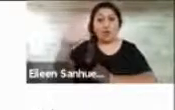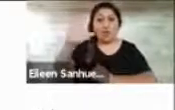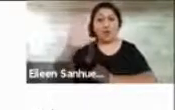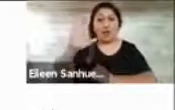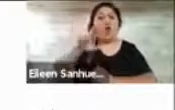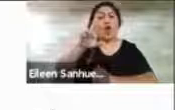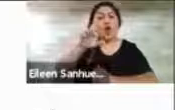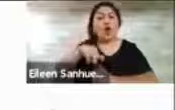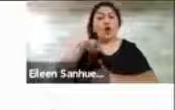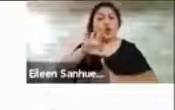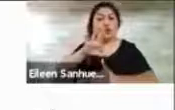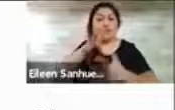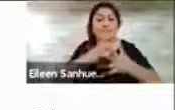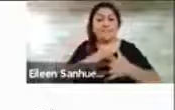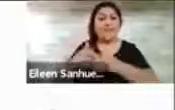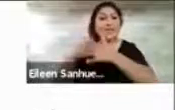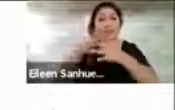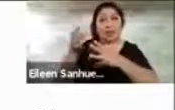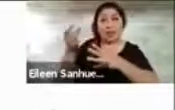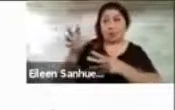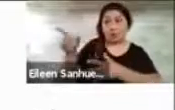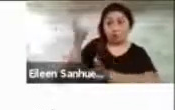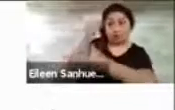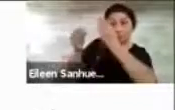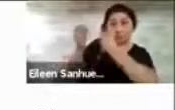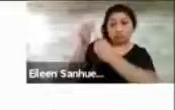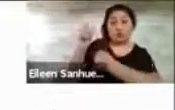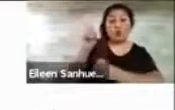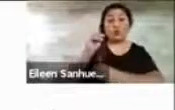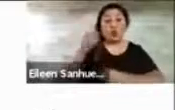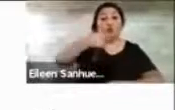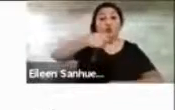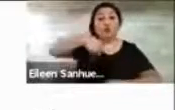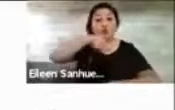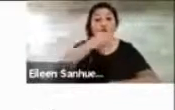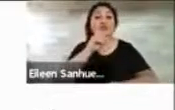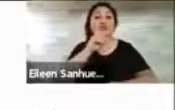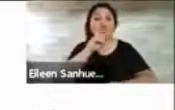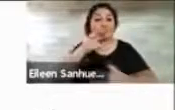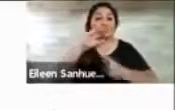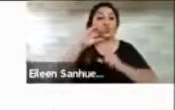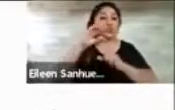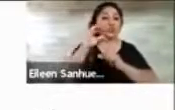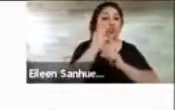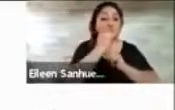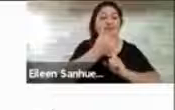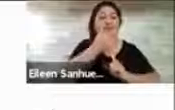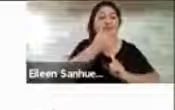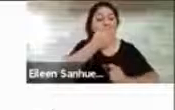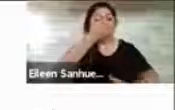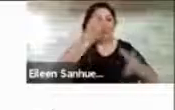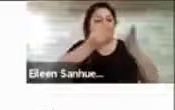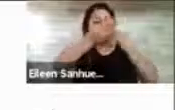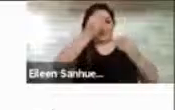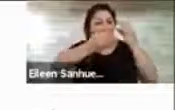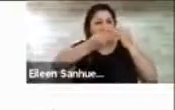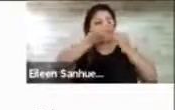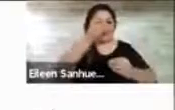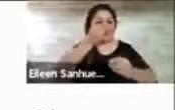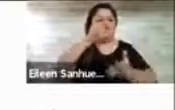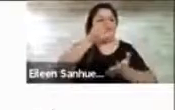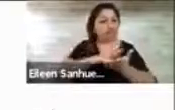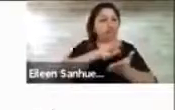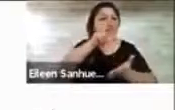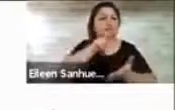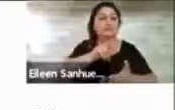comunidades, nuestras culturas también tienen saberes que son importantes de rescatar y reconocer. Entonces